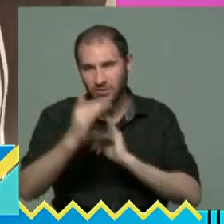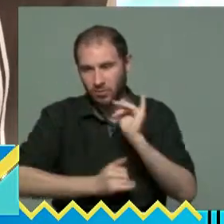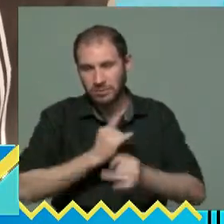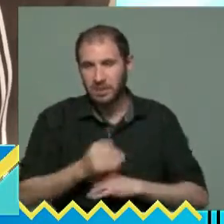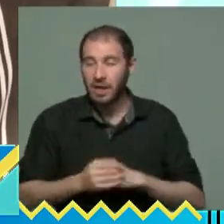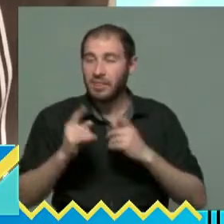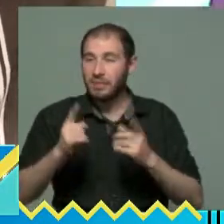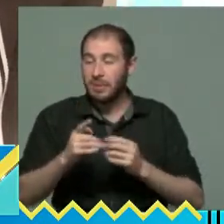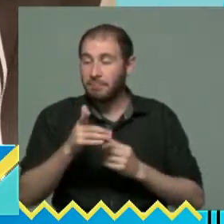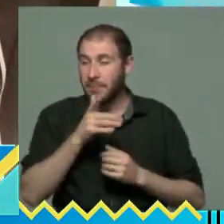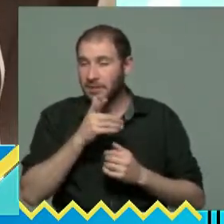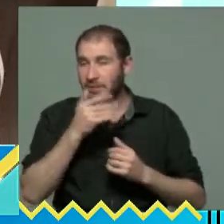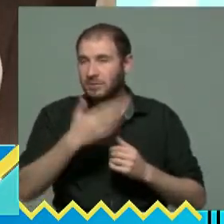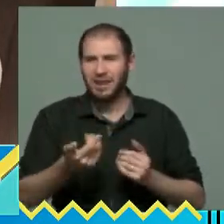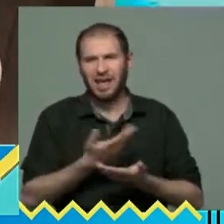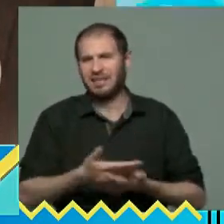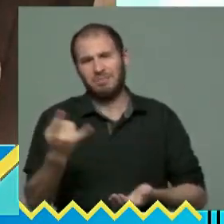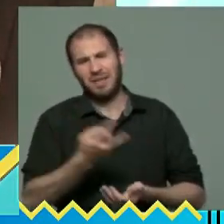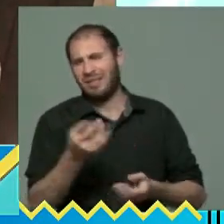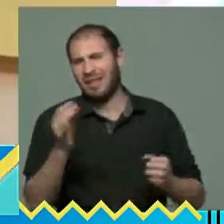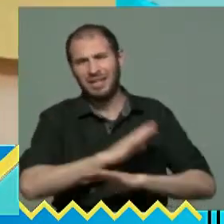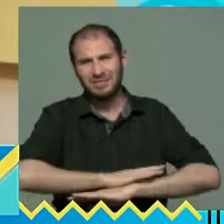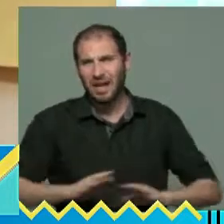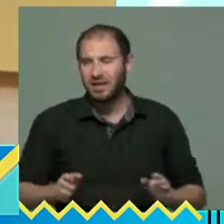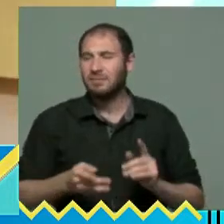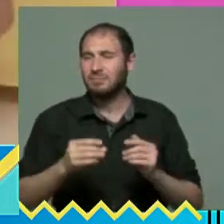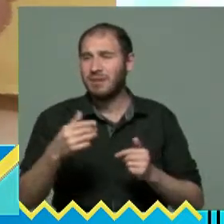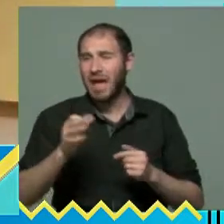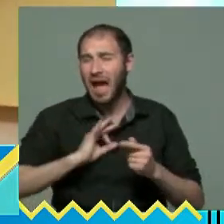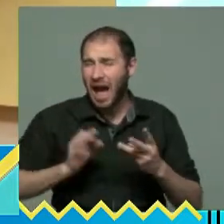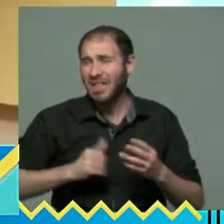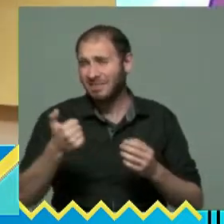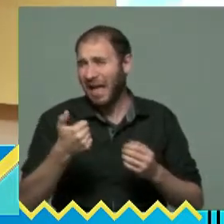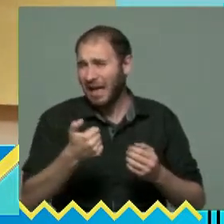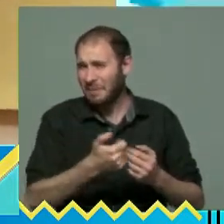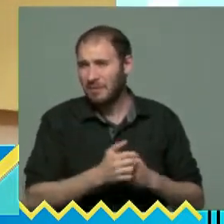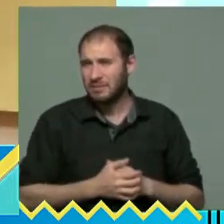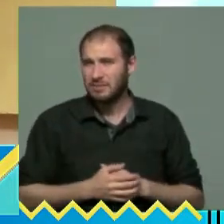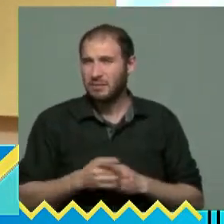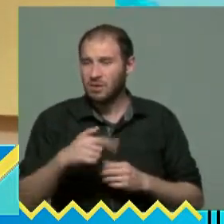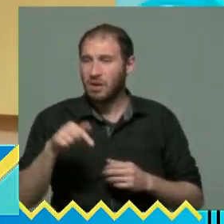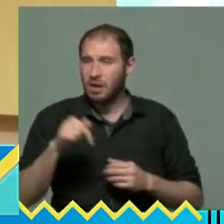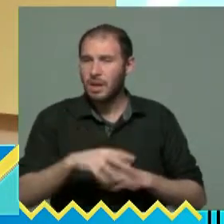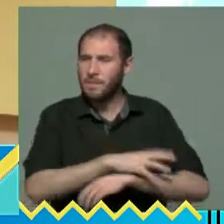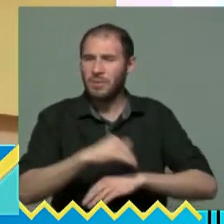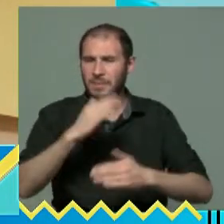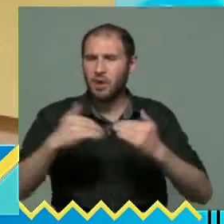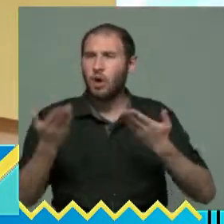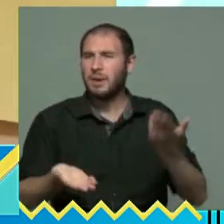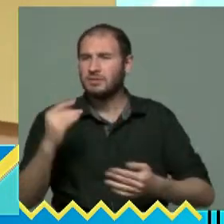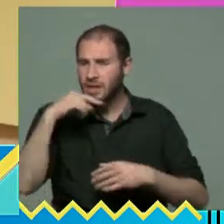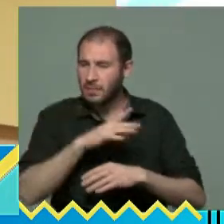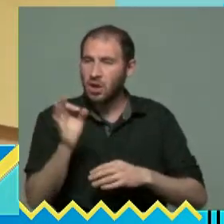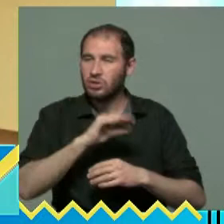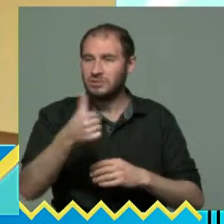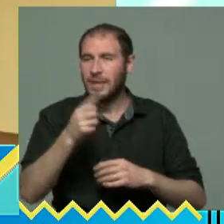Y además me parece que la gente estaba cansada de que le mientan, ¿no? Así como le mintieron durante tantos años con que teníamos menos pobres que Alemania o que se podía comer